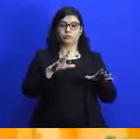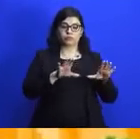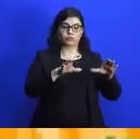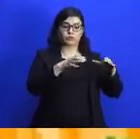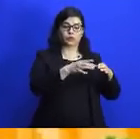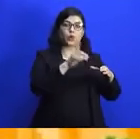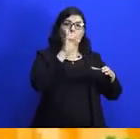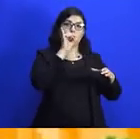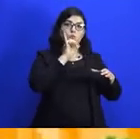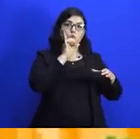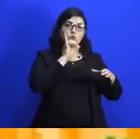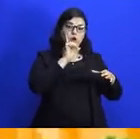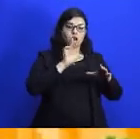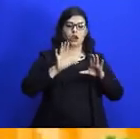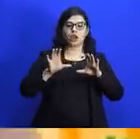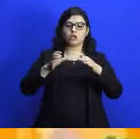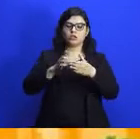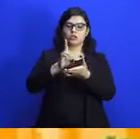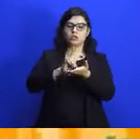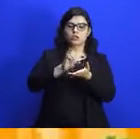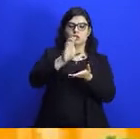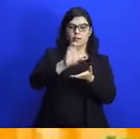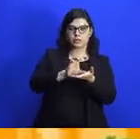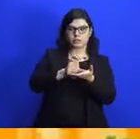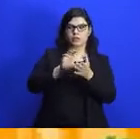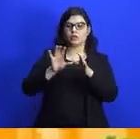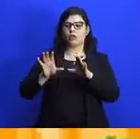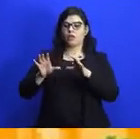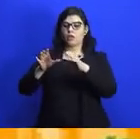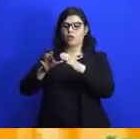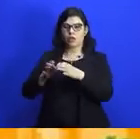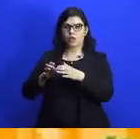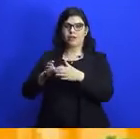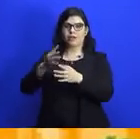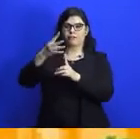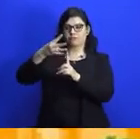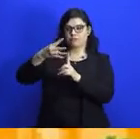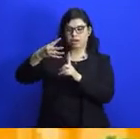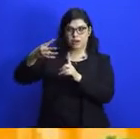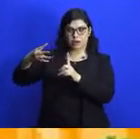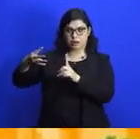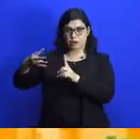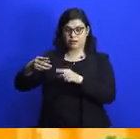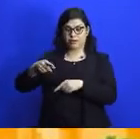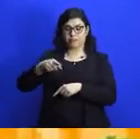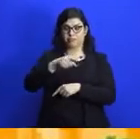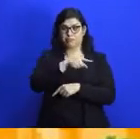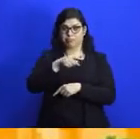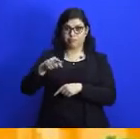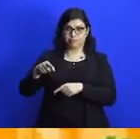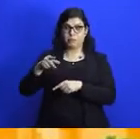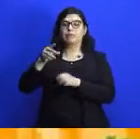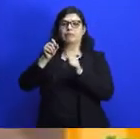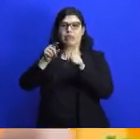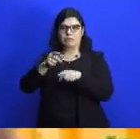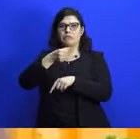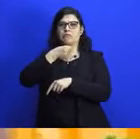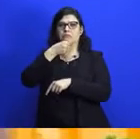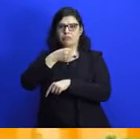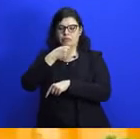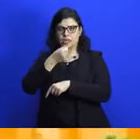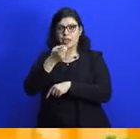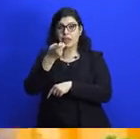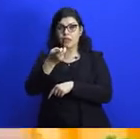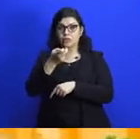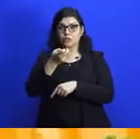las personas que viven con discapacidad, las personas de la población LGBT+, los adultos mayores, por ejemplo,